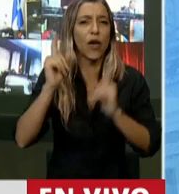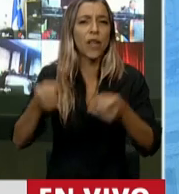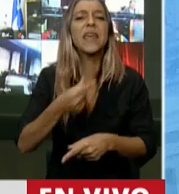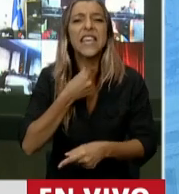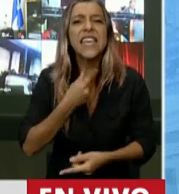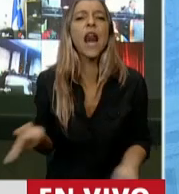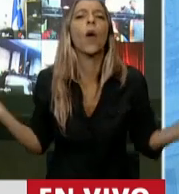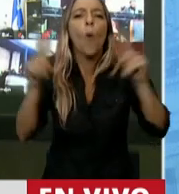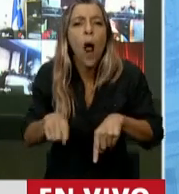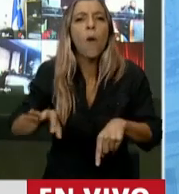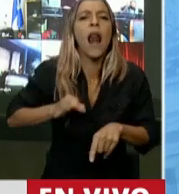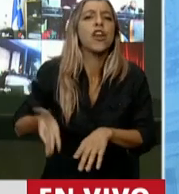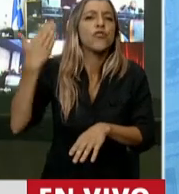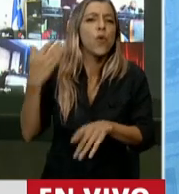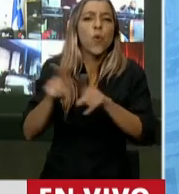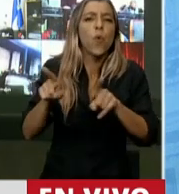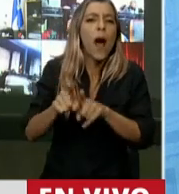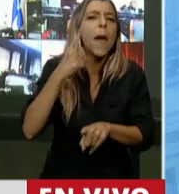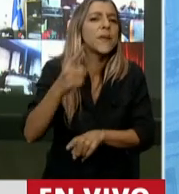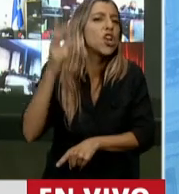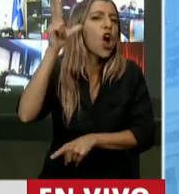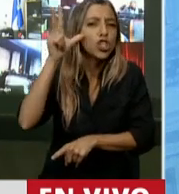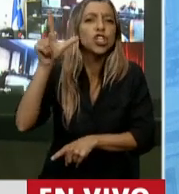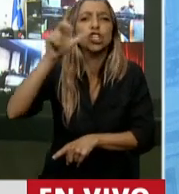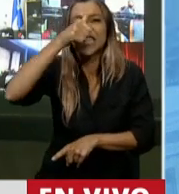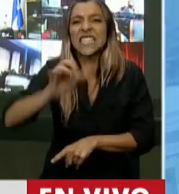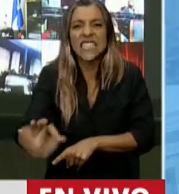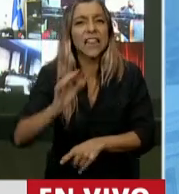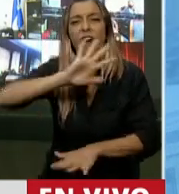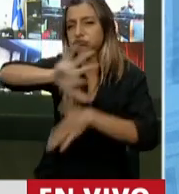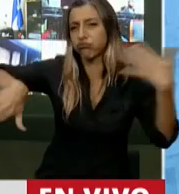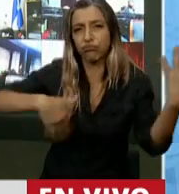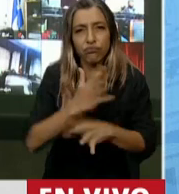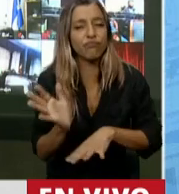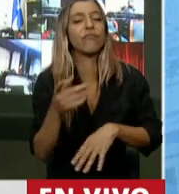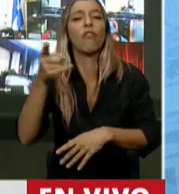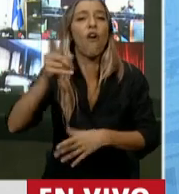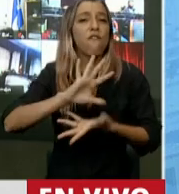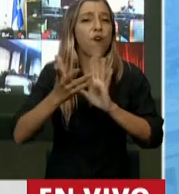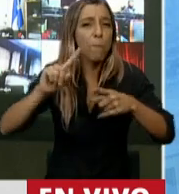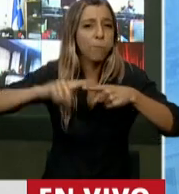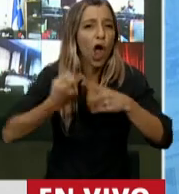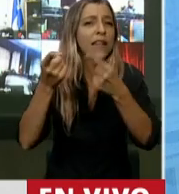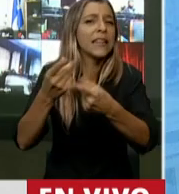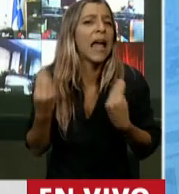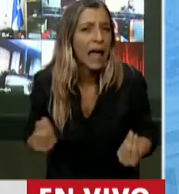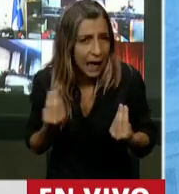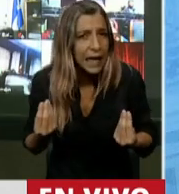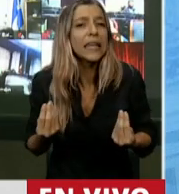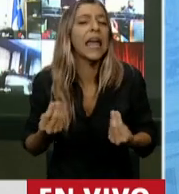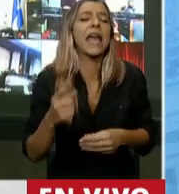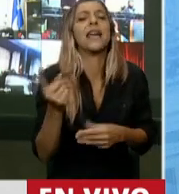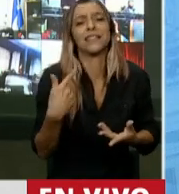la desorganización nacional. La política es futuro, es liberarnos del corto plazo y abrirnos a la tarea